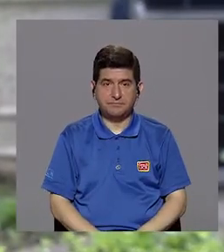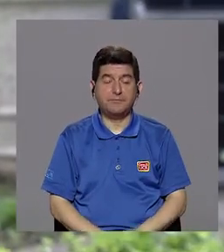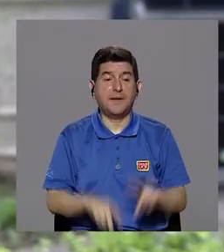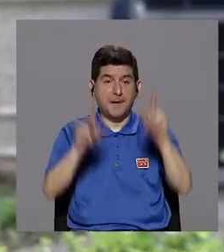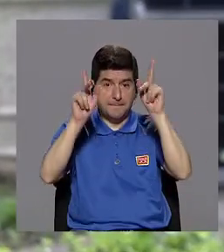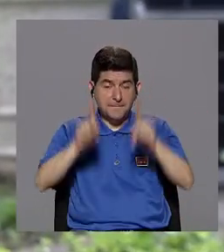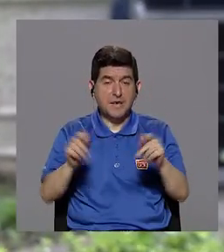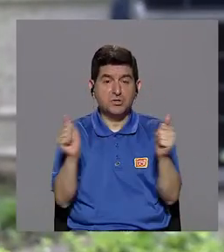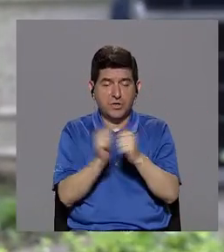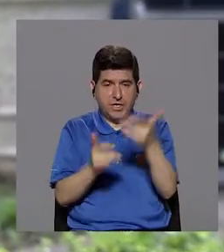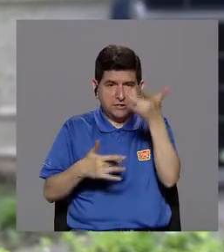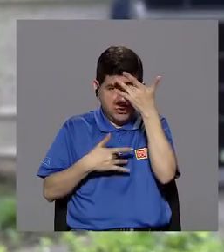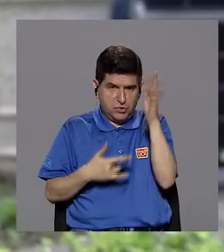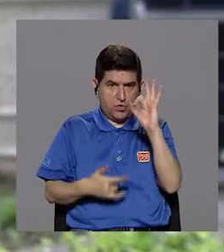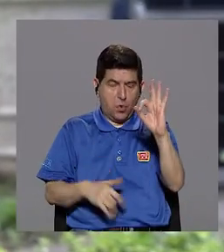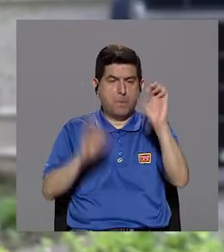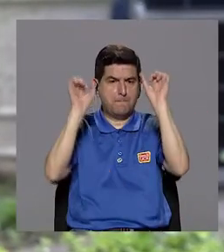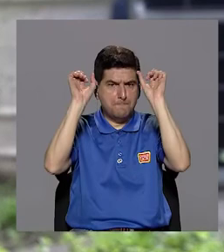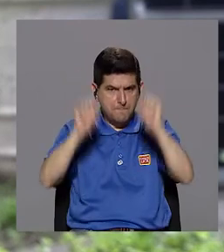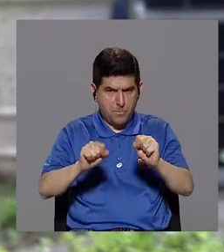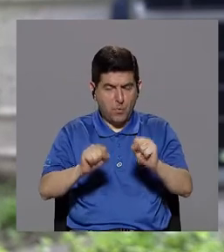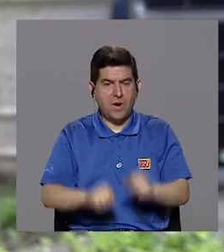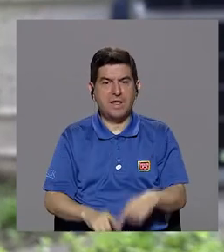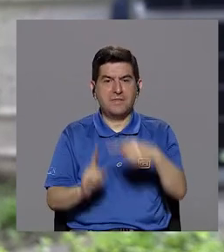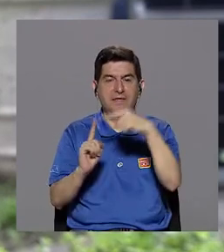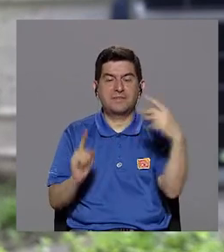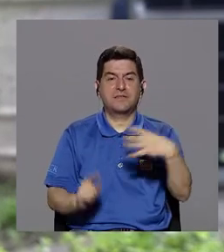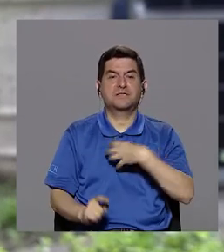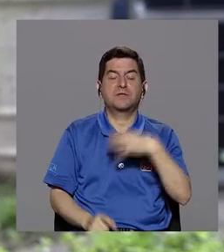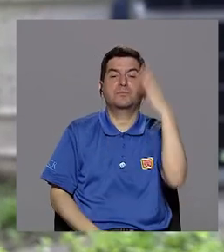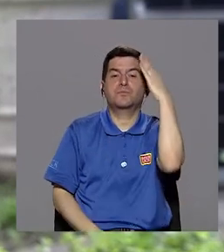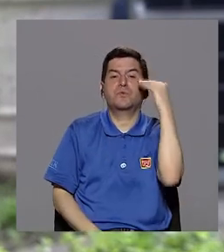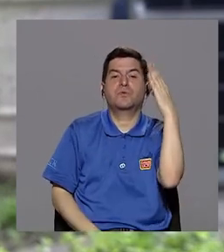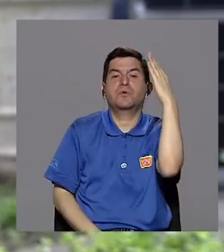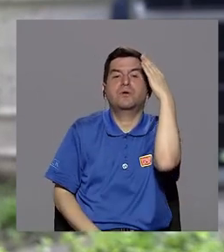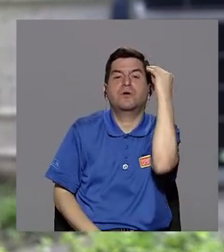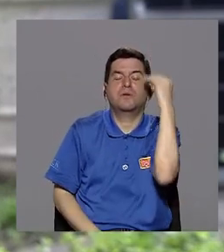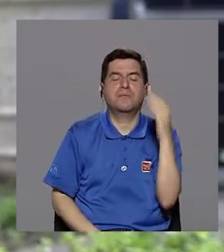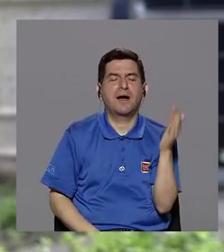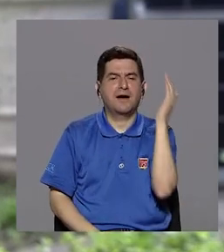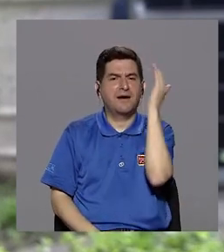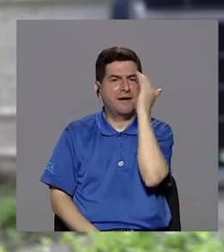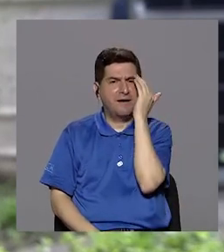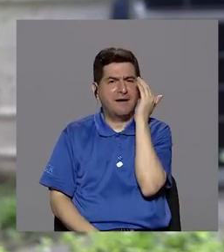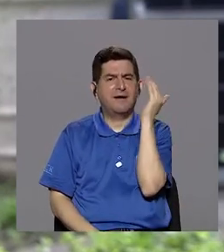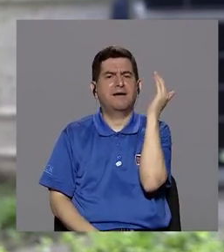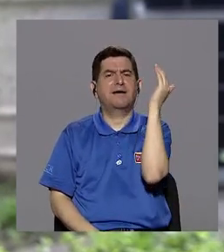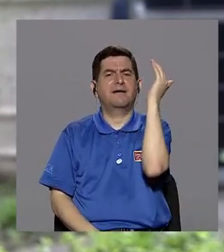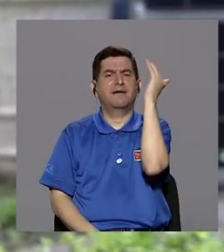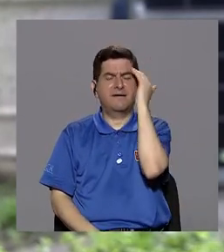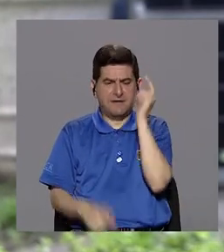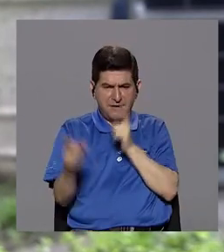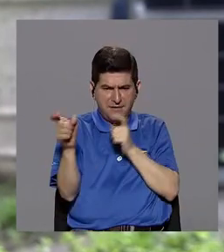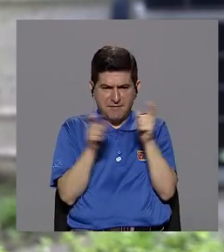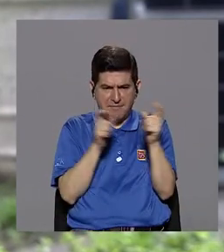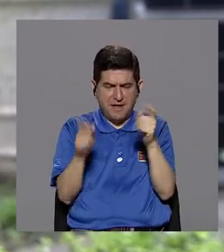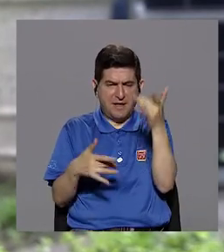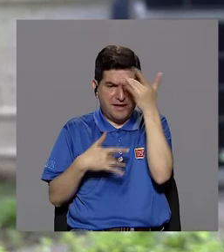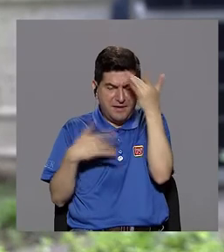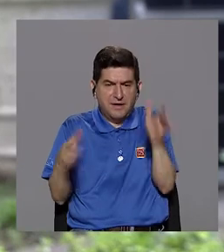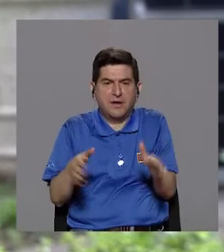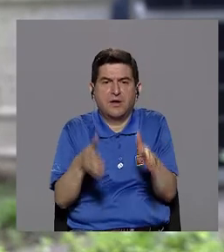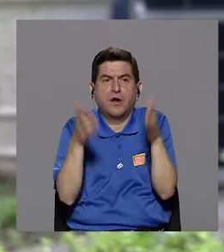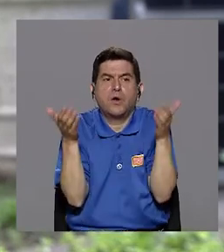las personas con fibromialgia vayan inclusive desde sus propias experiencias conociendo cómo se maneja su